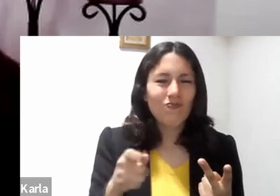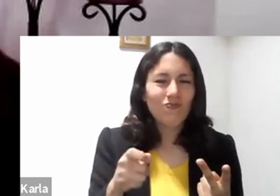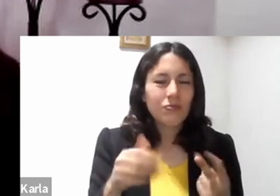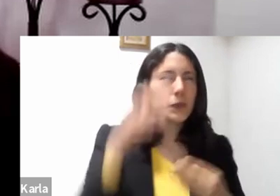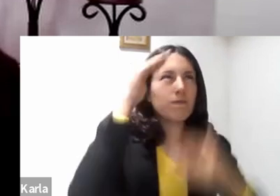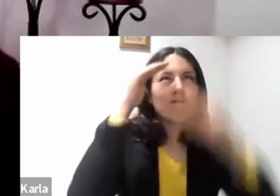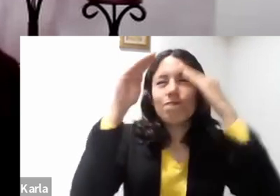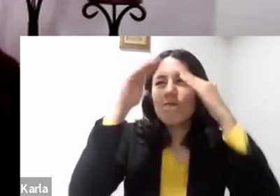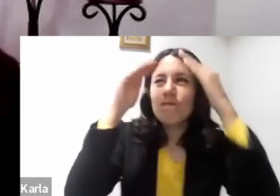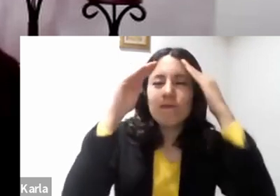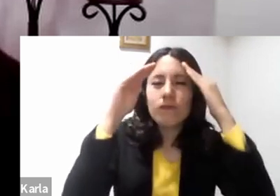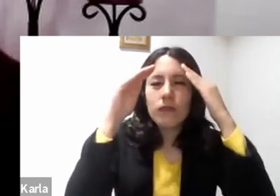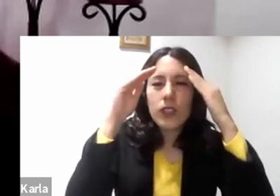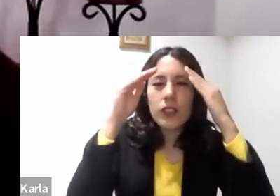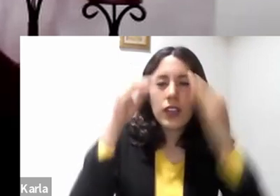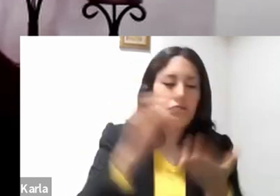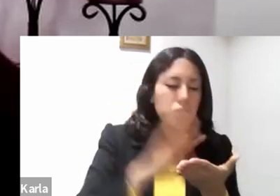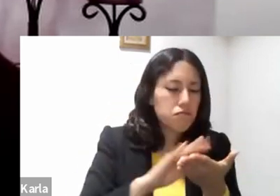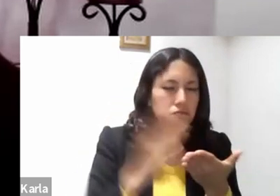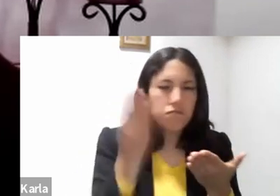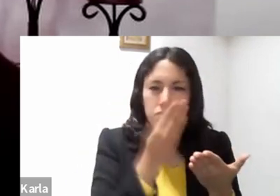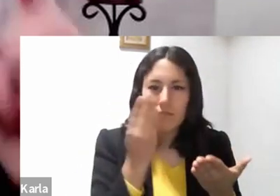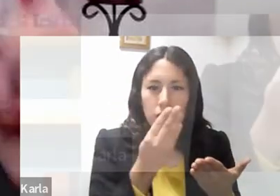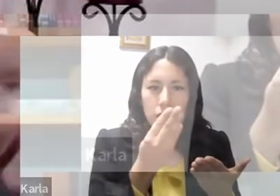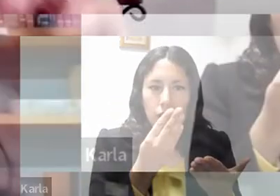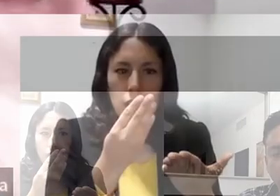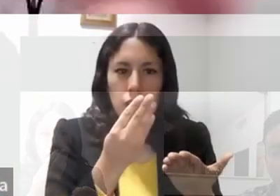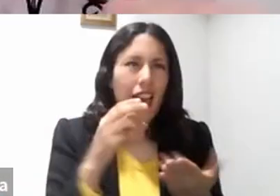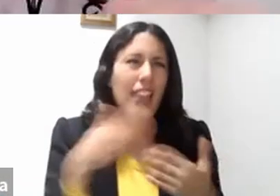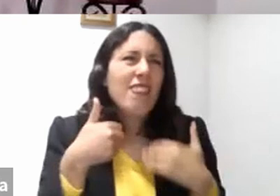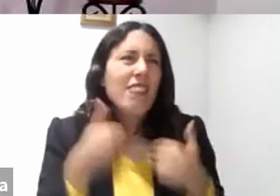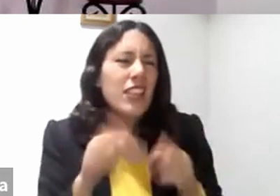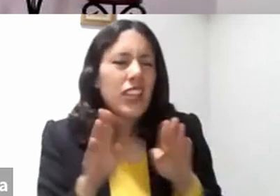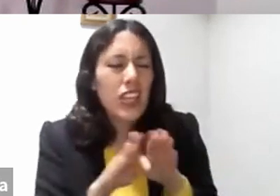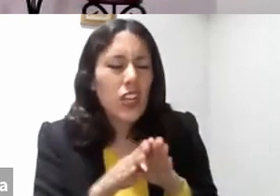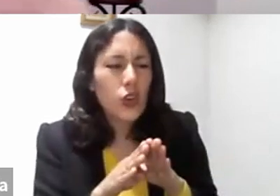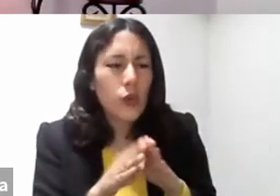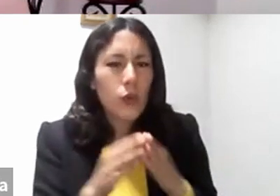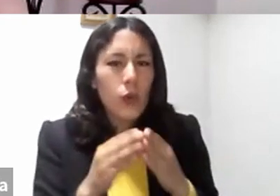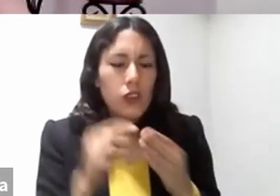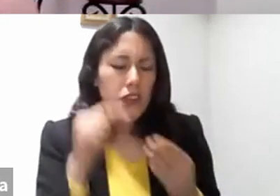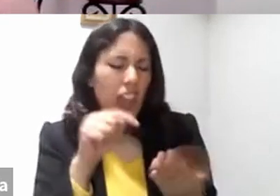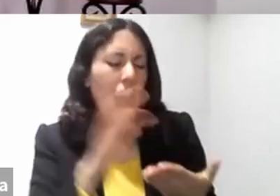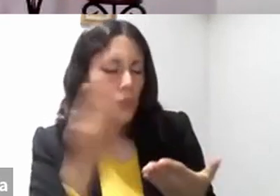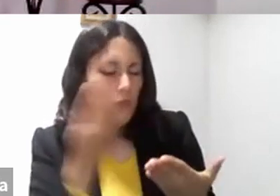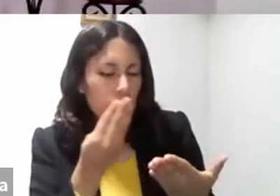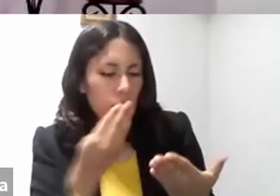cómo se conecta con nuestra vida y me ayuda a alguien a poner el minuto todos los demás se los agradezco